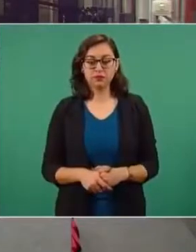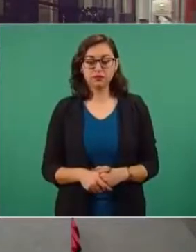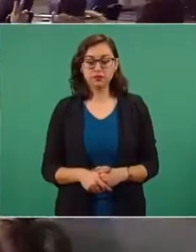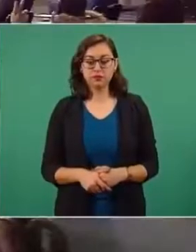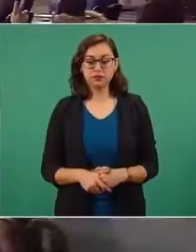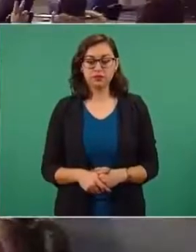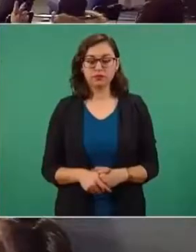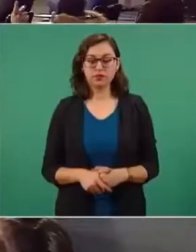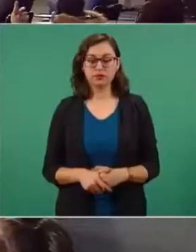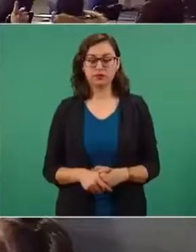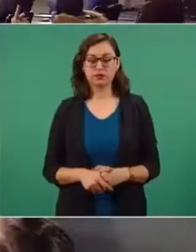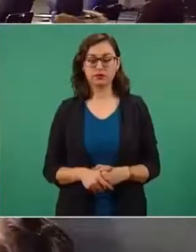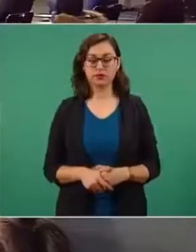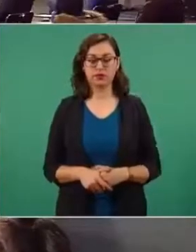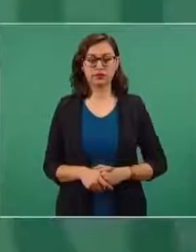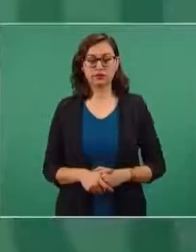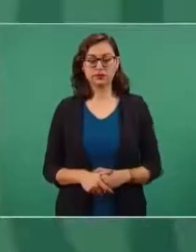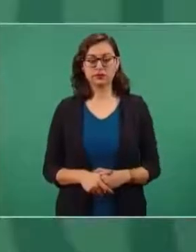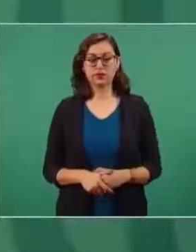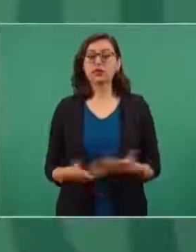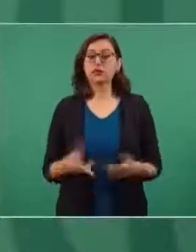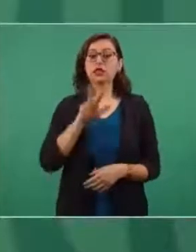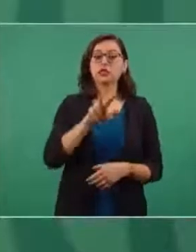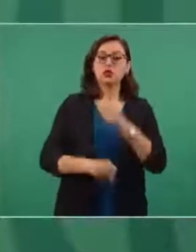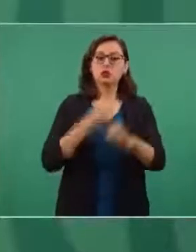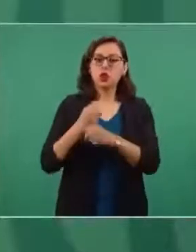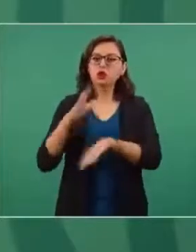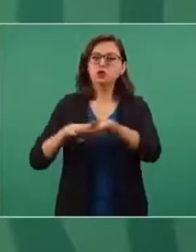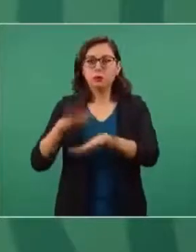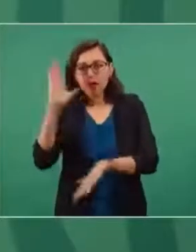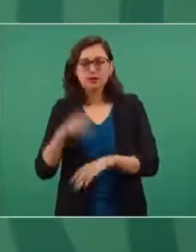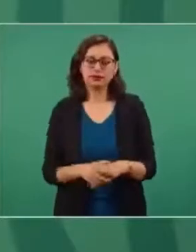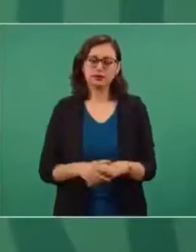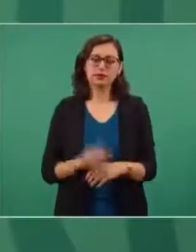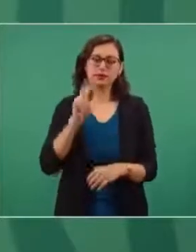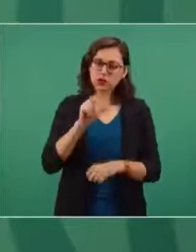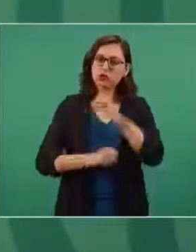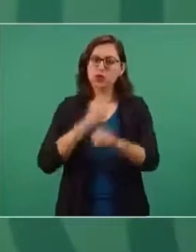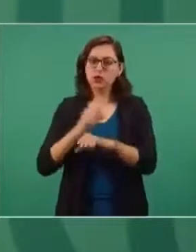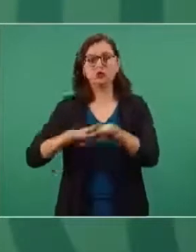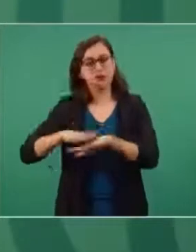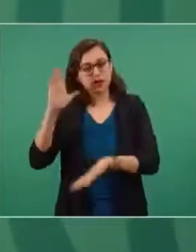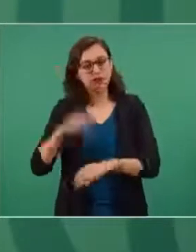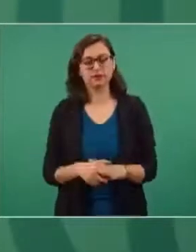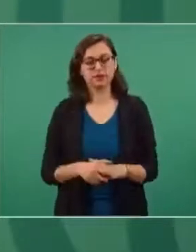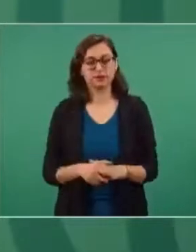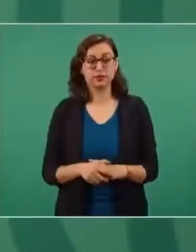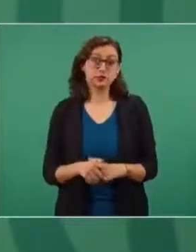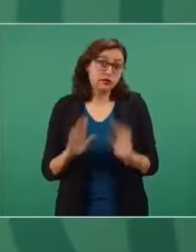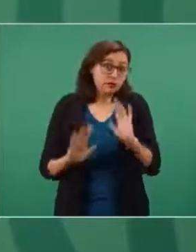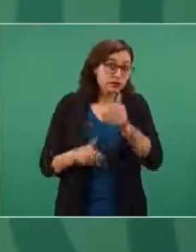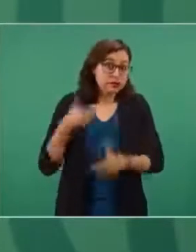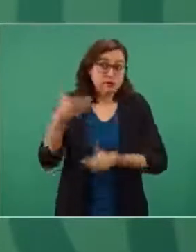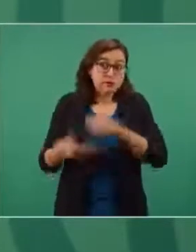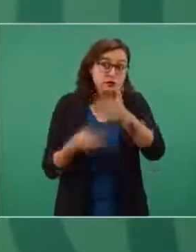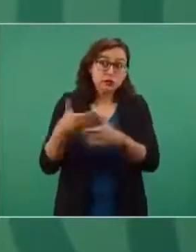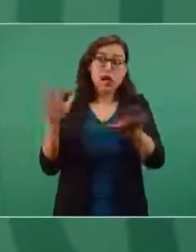No. La población que se debe de vacunar. Hasta ahora. Si hay un cambio